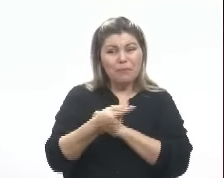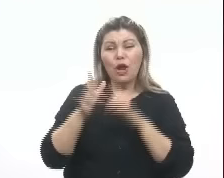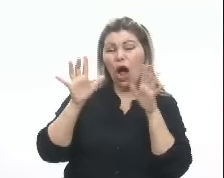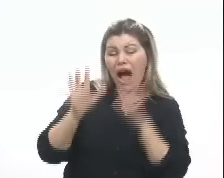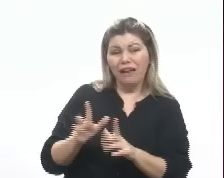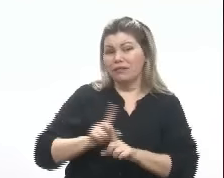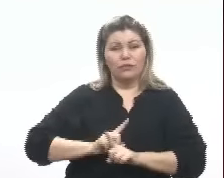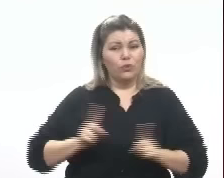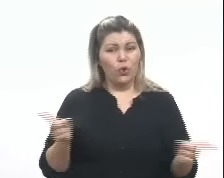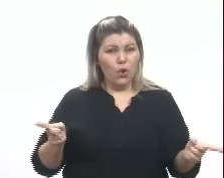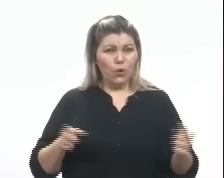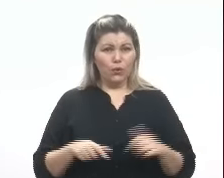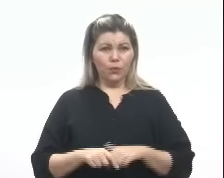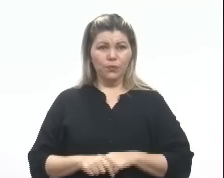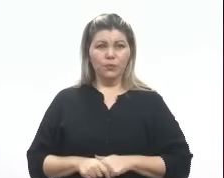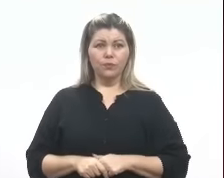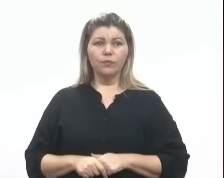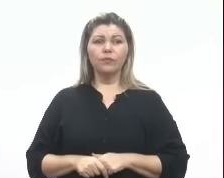No este cambio.